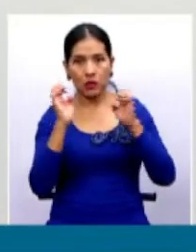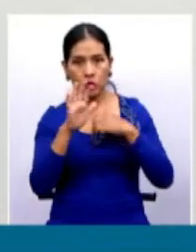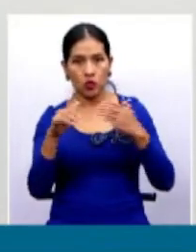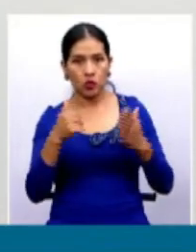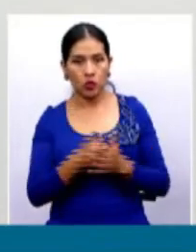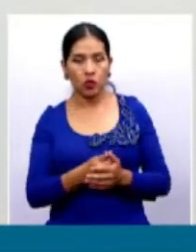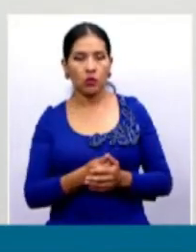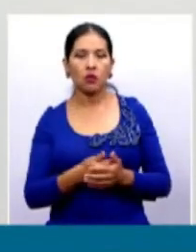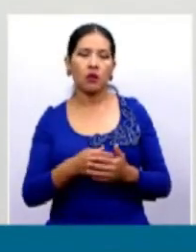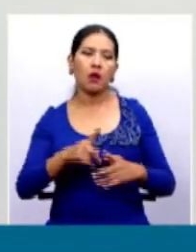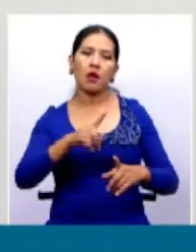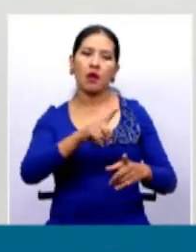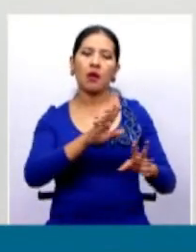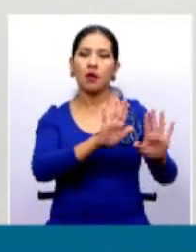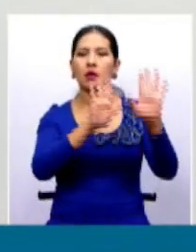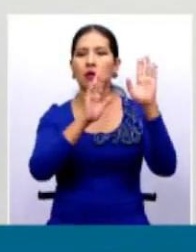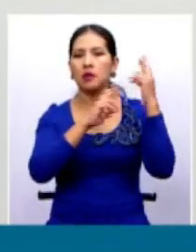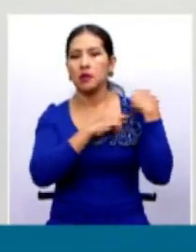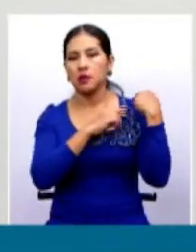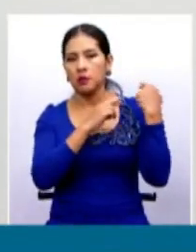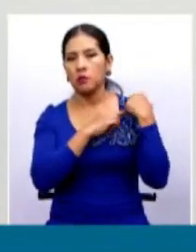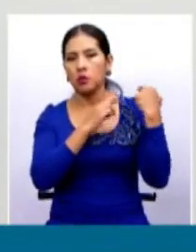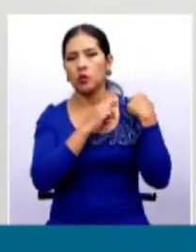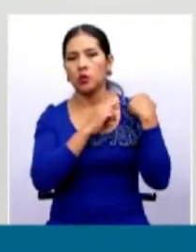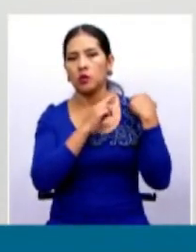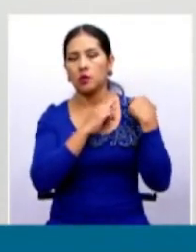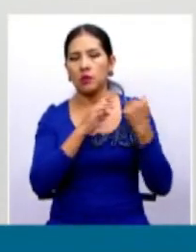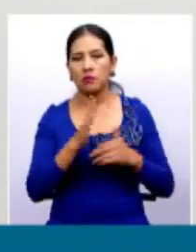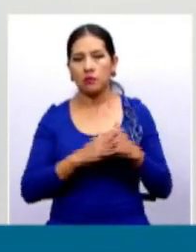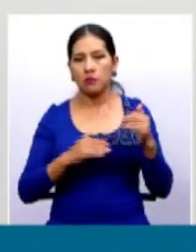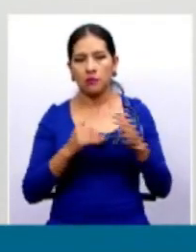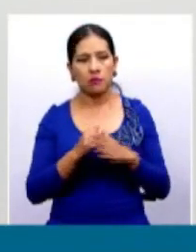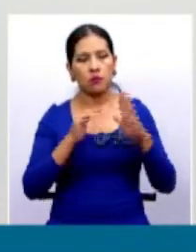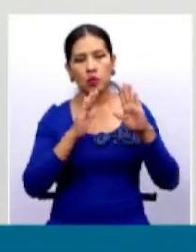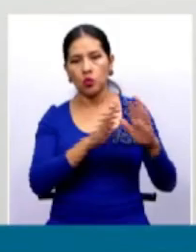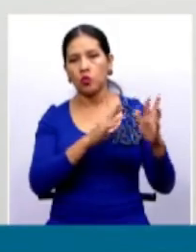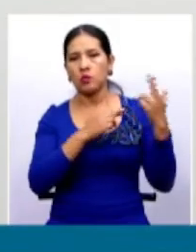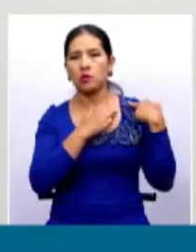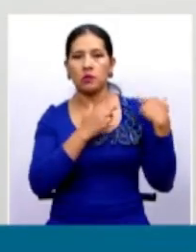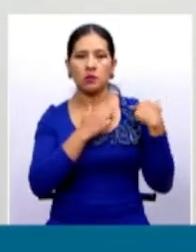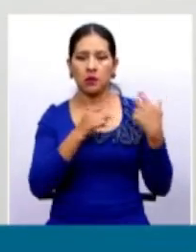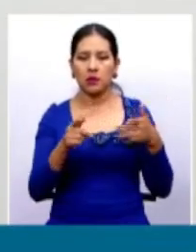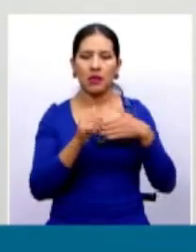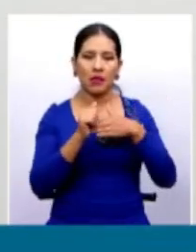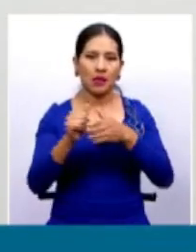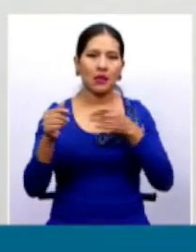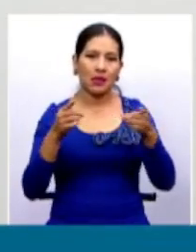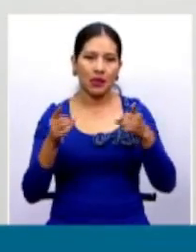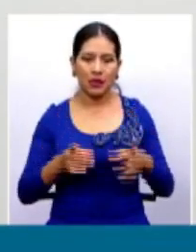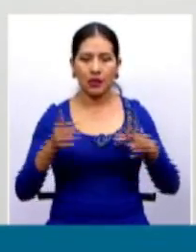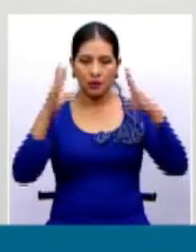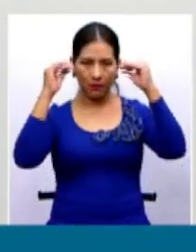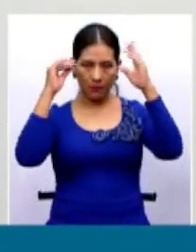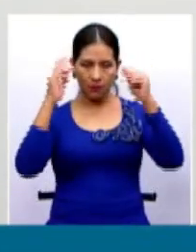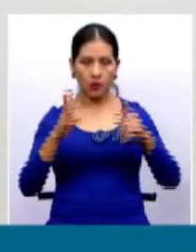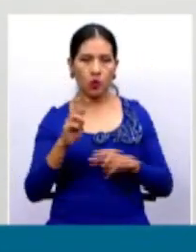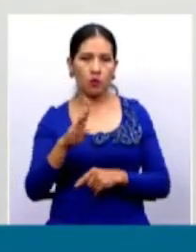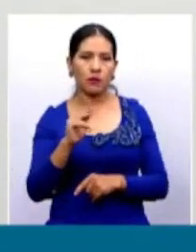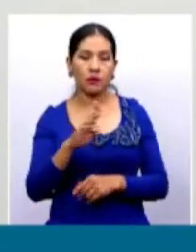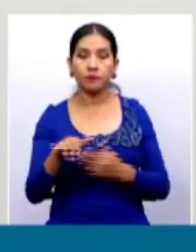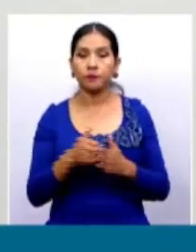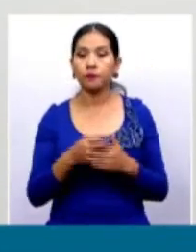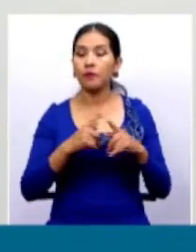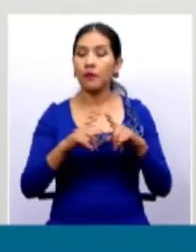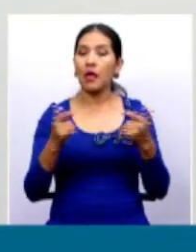con los bienes del estado es Bajo su responsabilidad de los dirigentes del magisterio urbano Lamentablemente